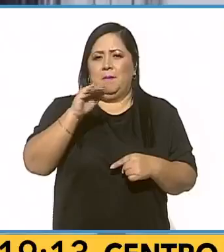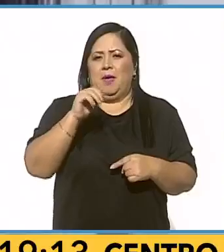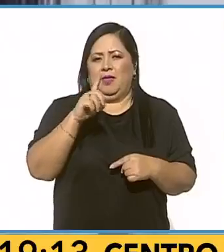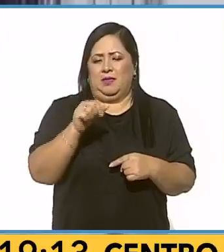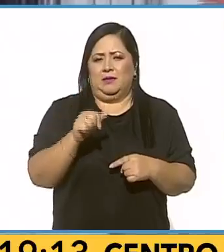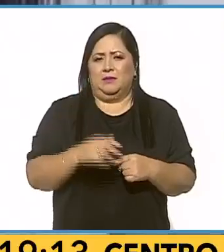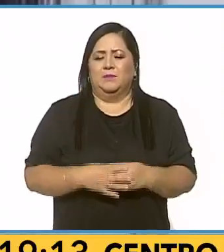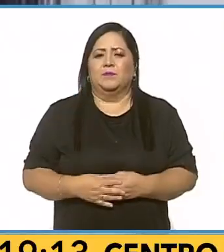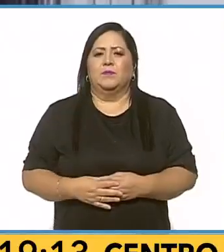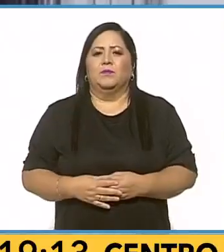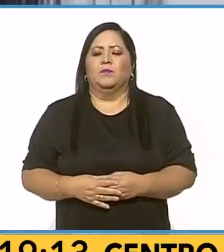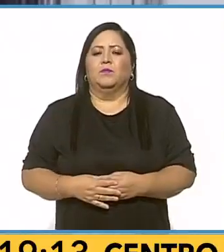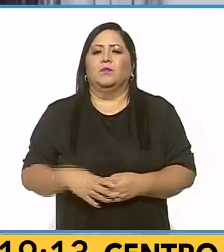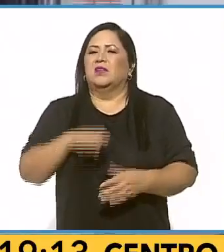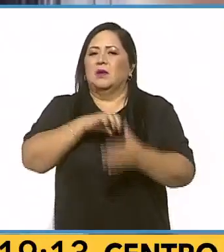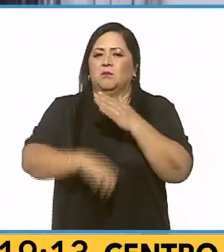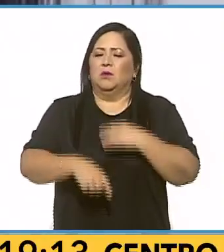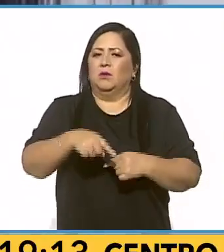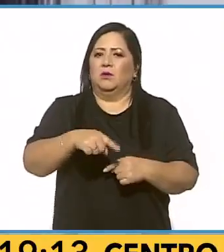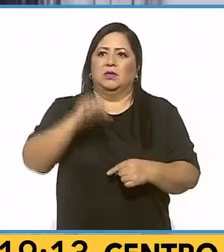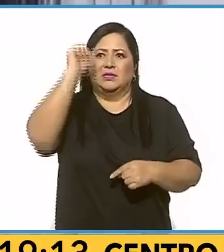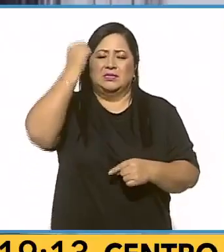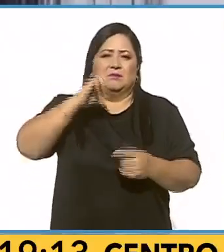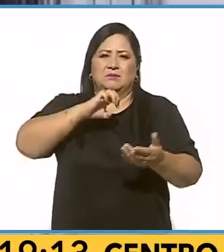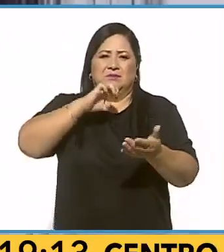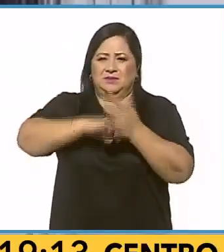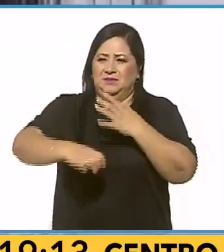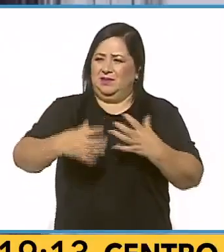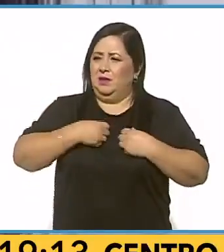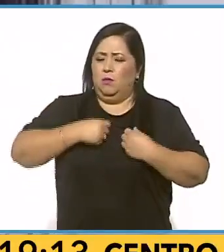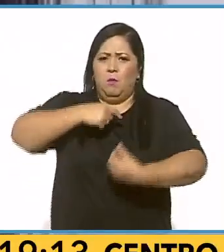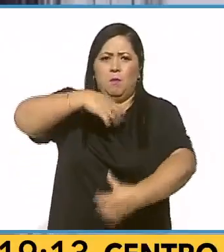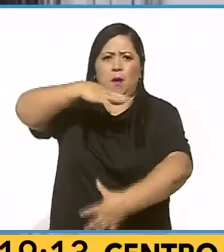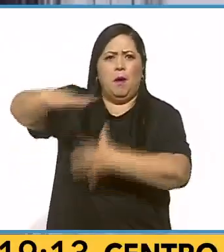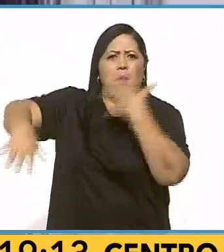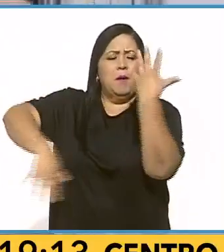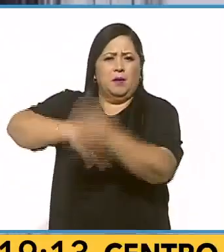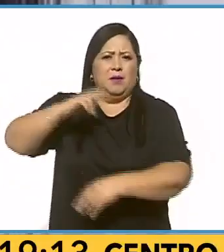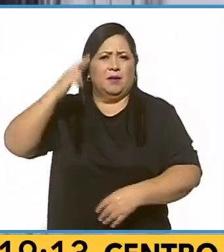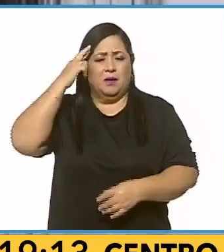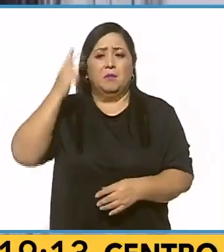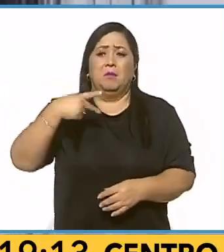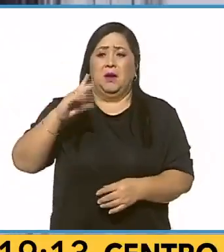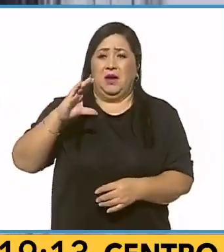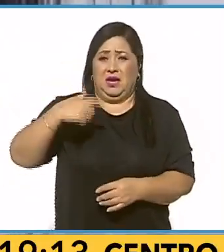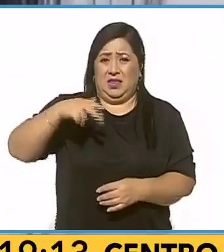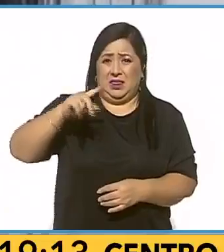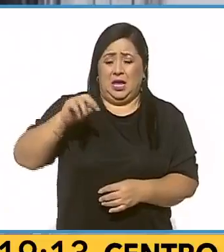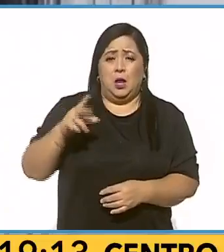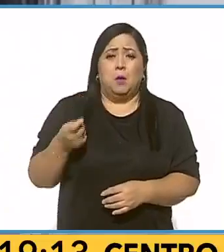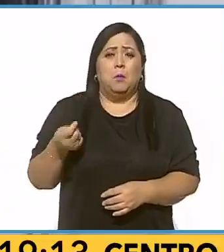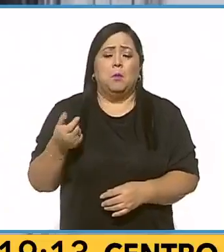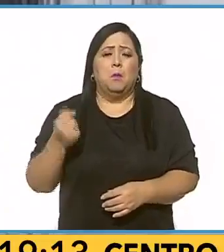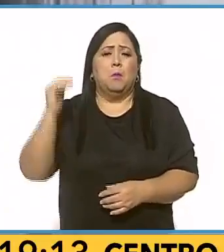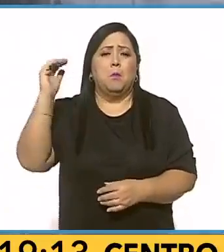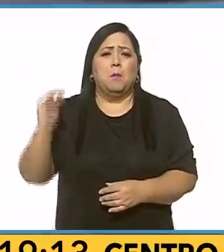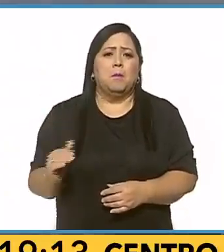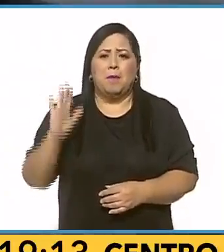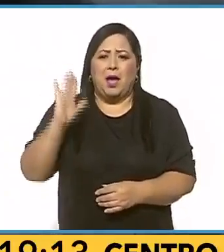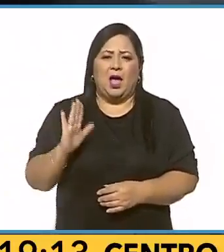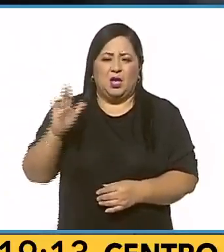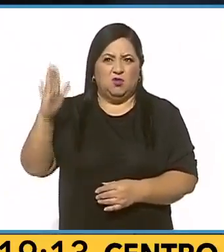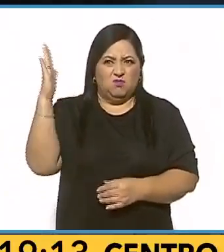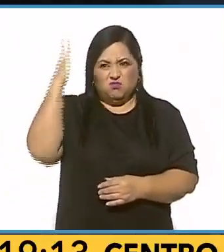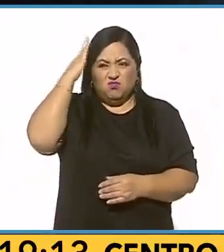muestra todo lo que ha desatado su captura en Sinaloa y todo lo que se ha especulado alrededor, pero Caro Quintero, pues en realidad no pareciera ser